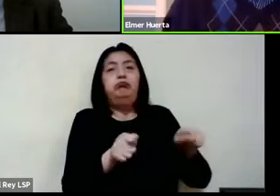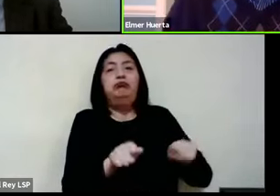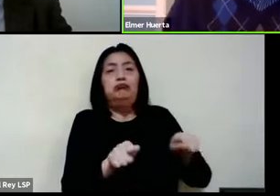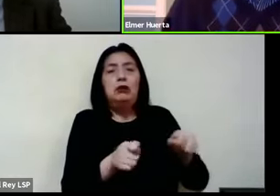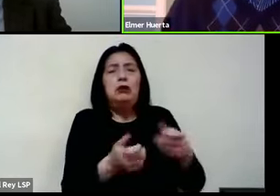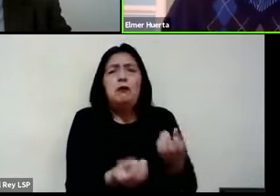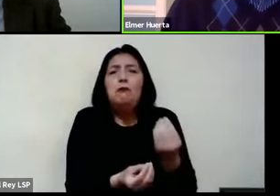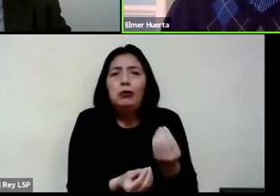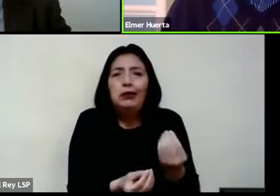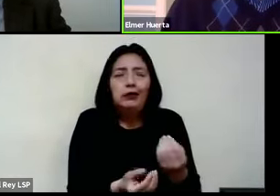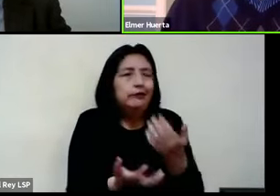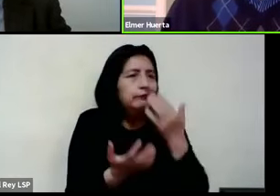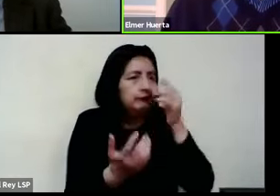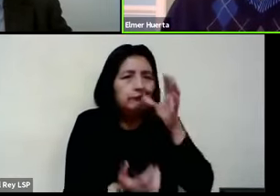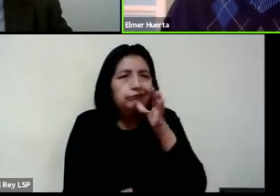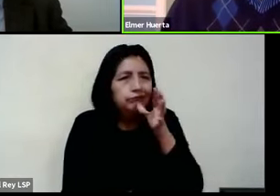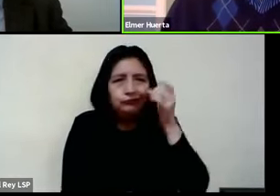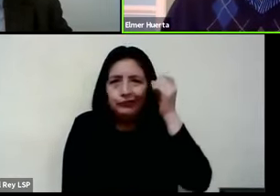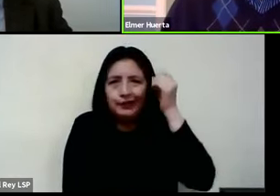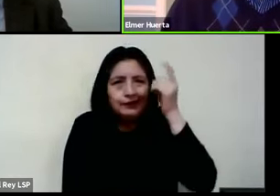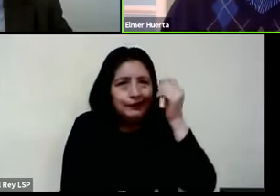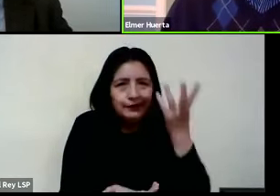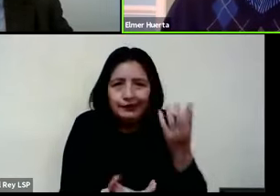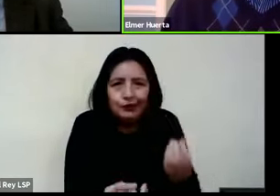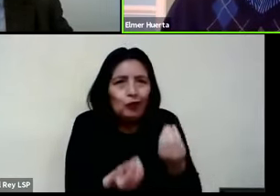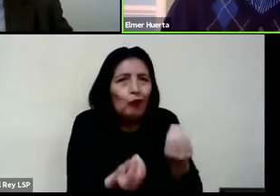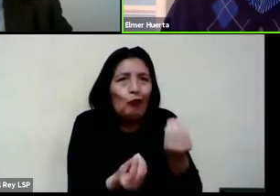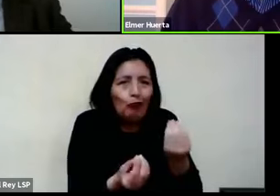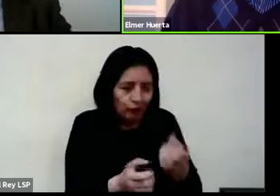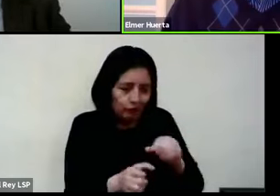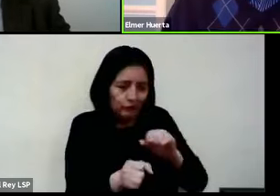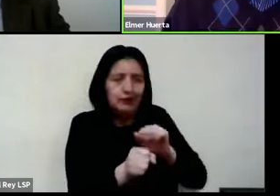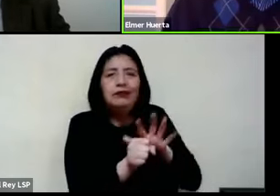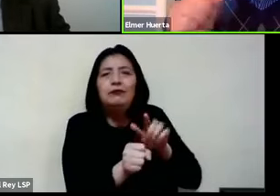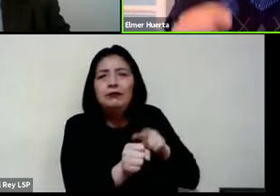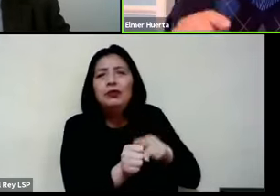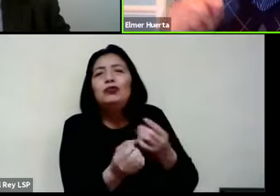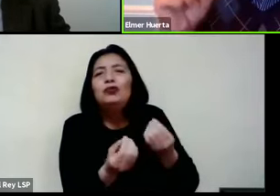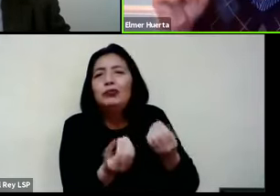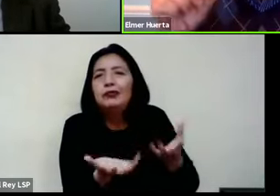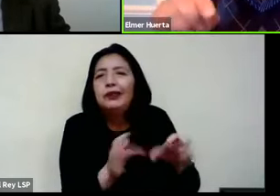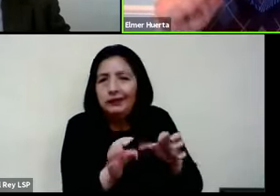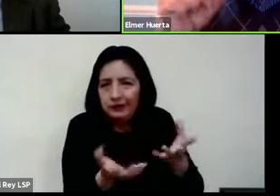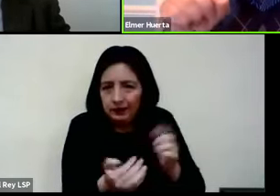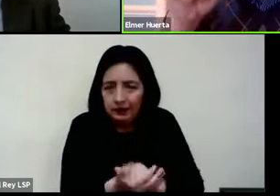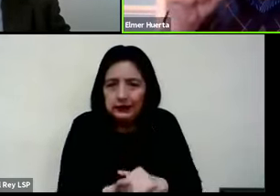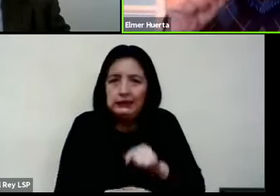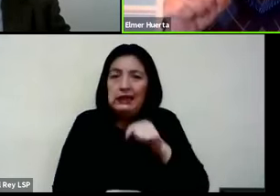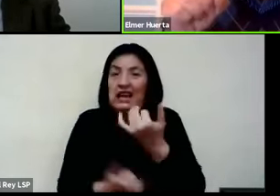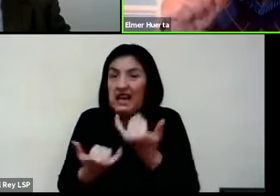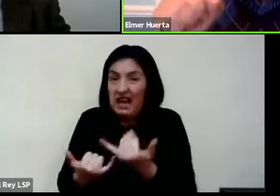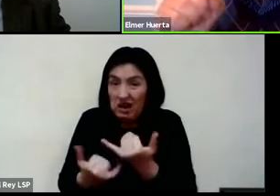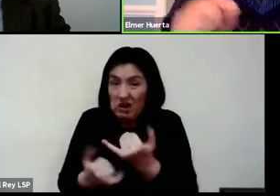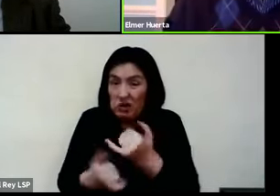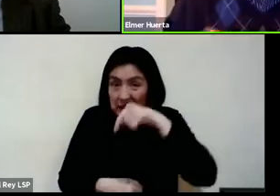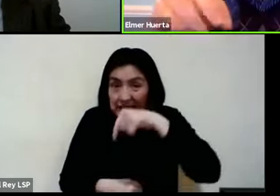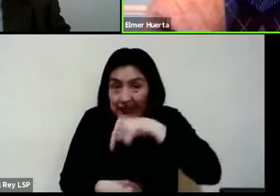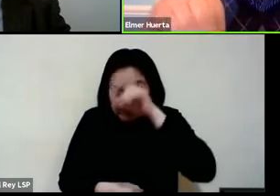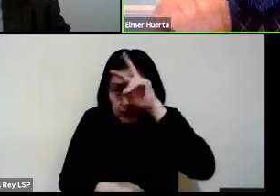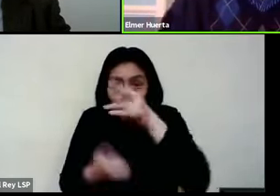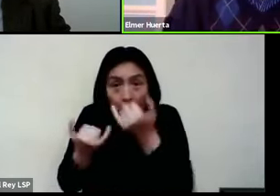no hemos sabido entender el comportamiento de este virus. Y eso, el Perú está en ese